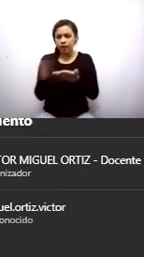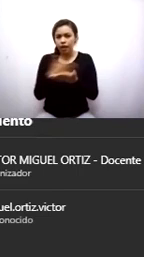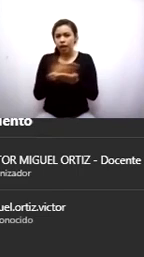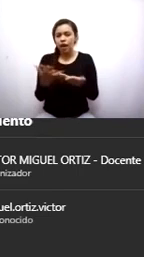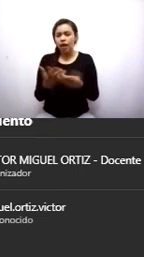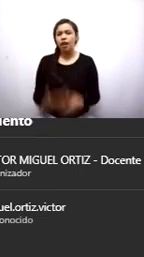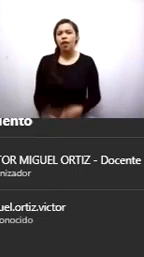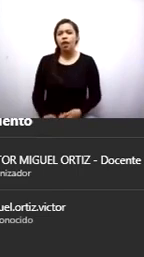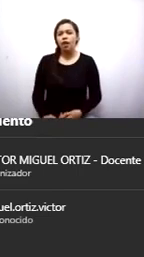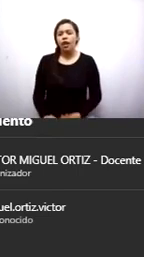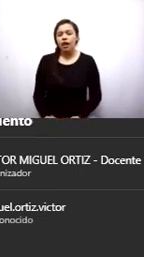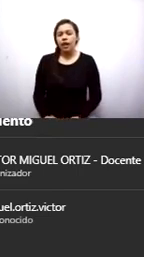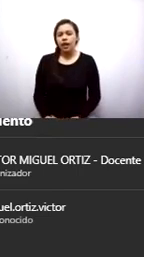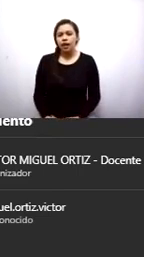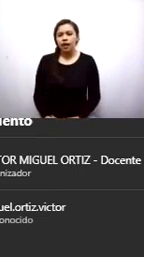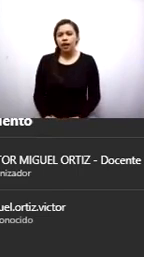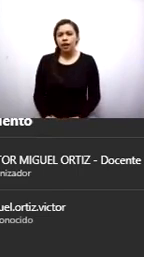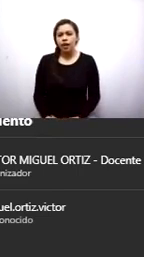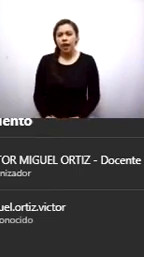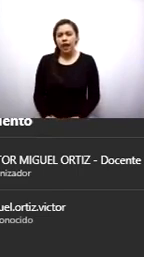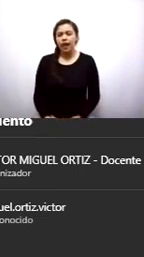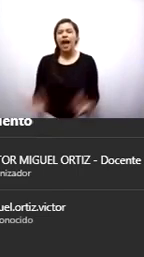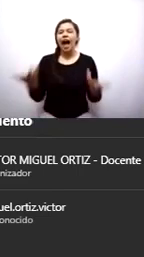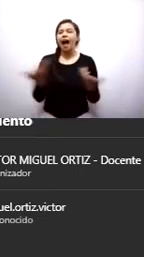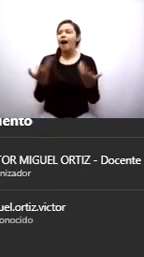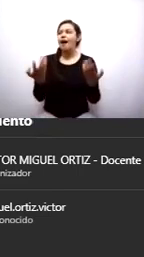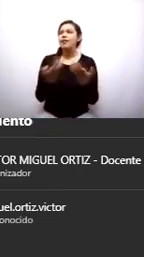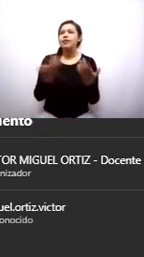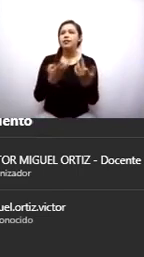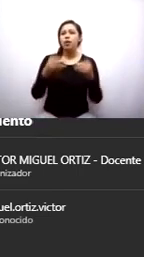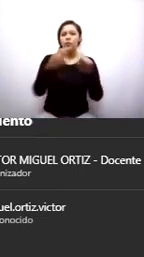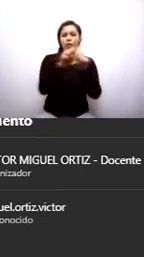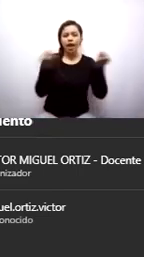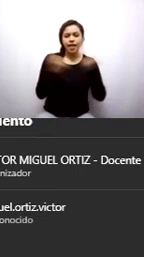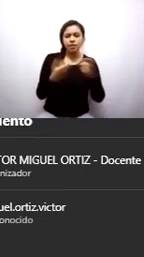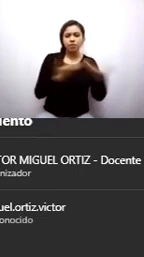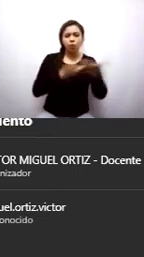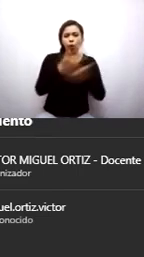poder crear estas colaboraciones a través de